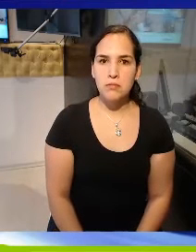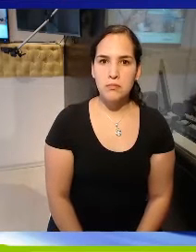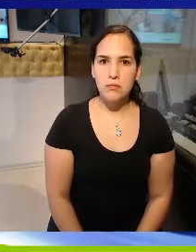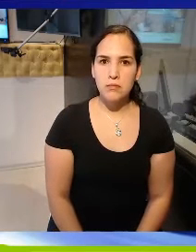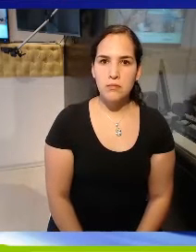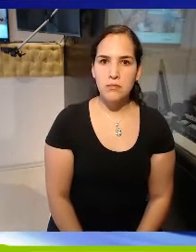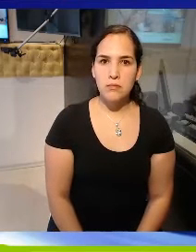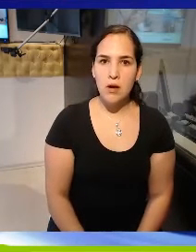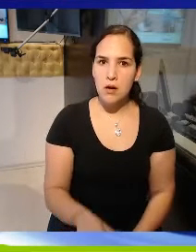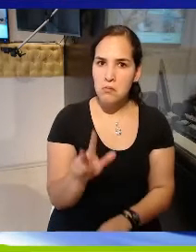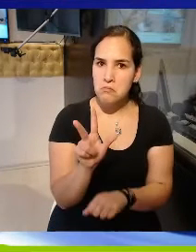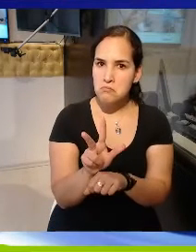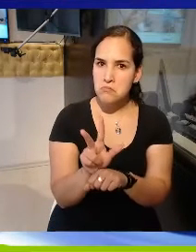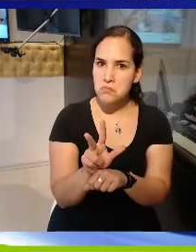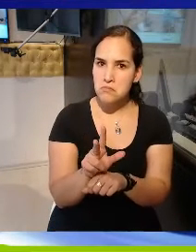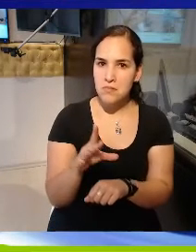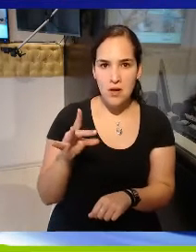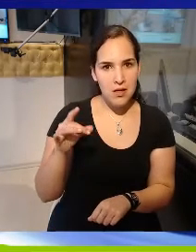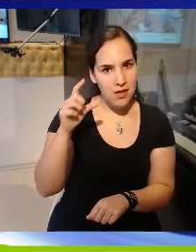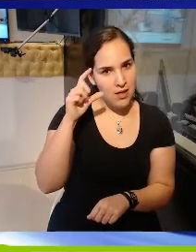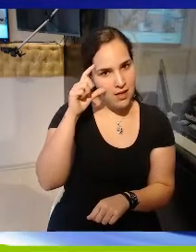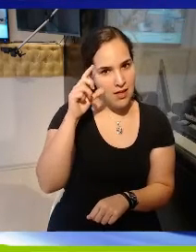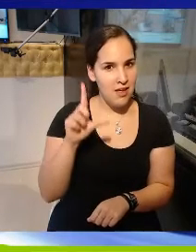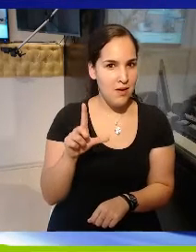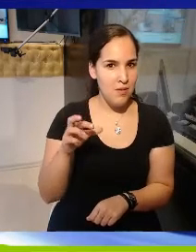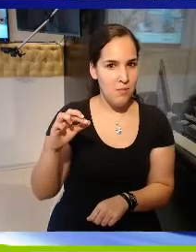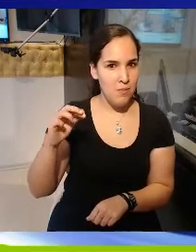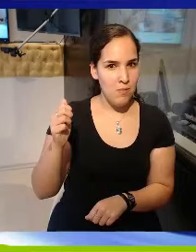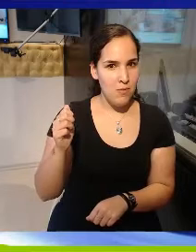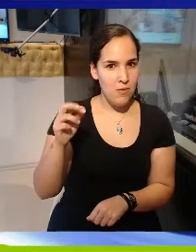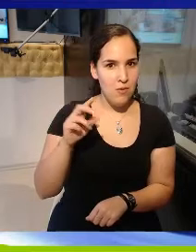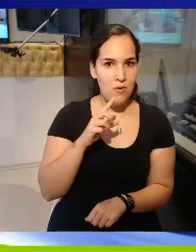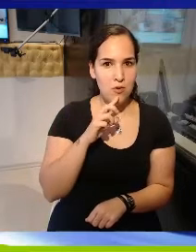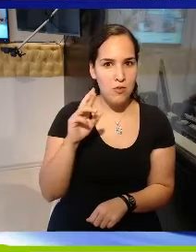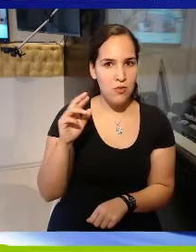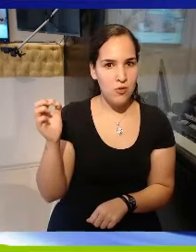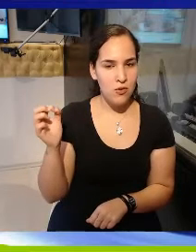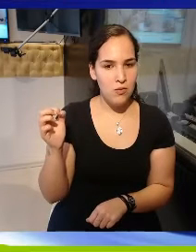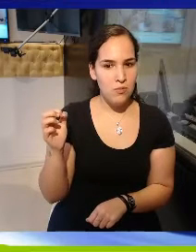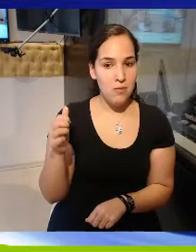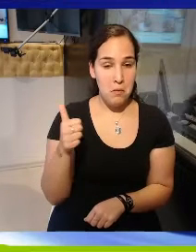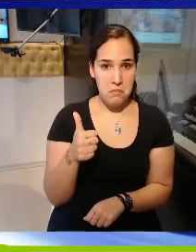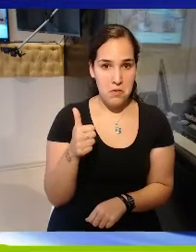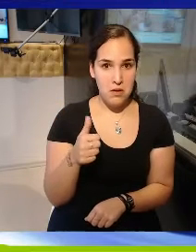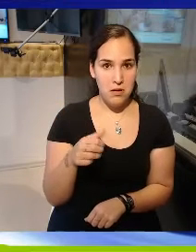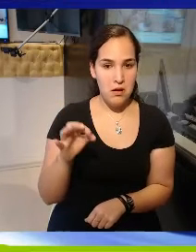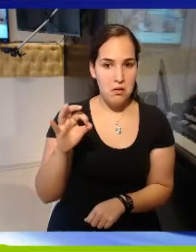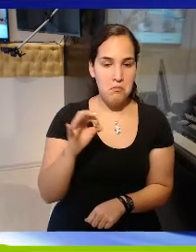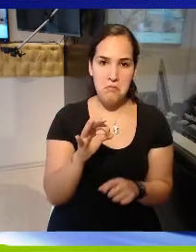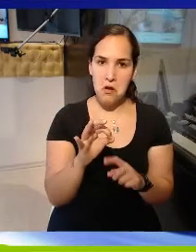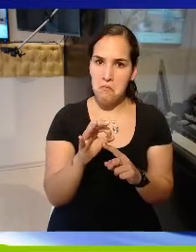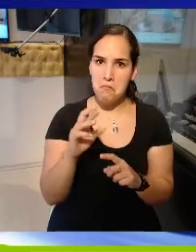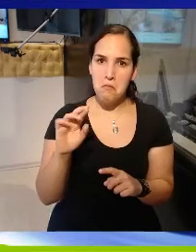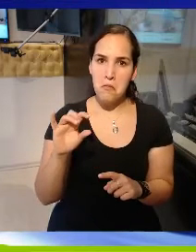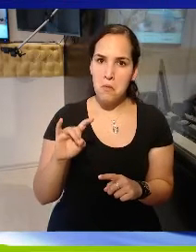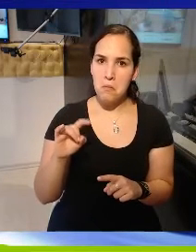Kickman y De Potro. Kickman y De Potro. Kickman no lo tengo. ¿Cómo se llama? Roman, Kicker. Kicker. Kicker no lo